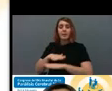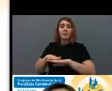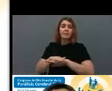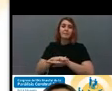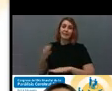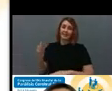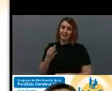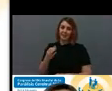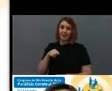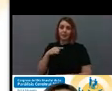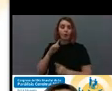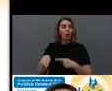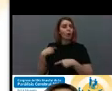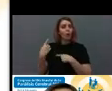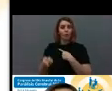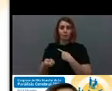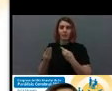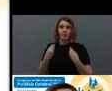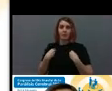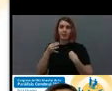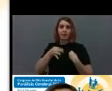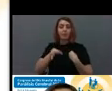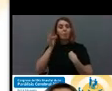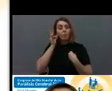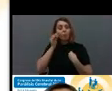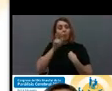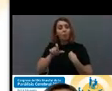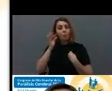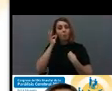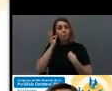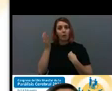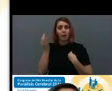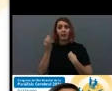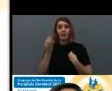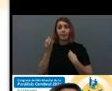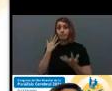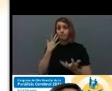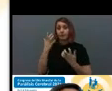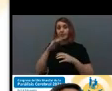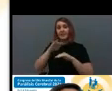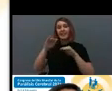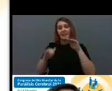que esto tiene unas consecuencias en la vida de las mujeres y es importante sacar a la luz las